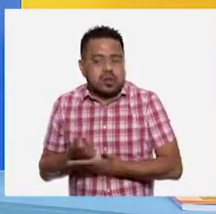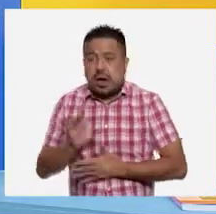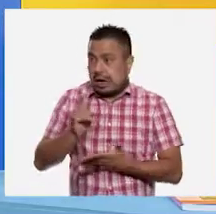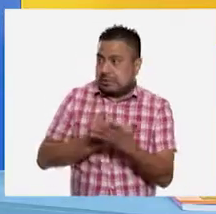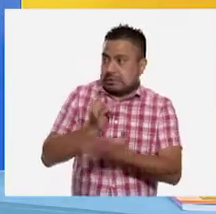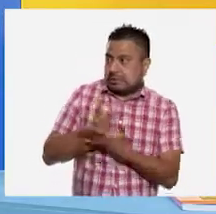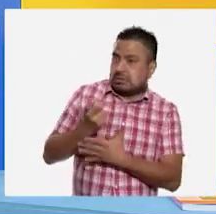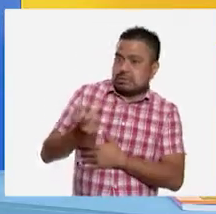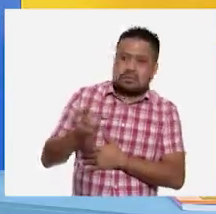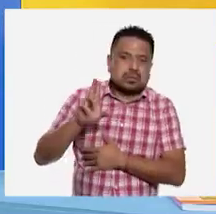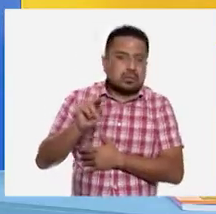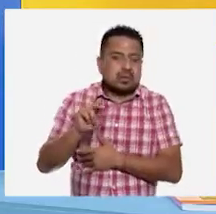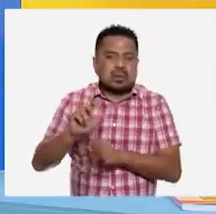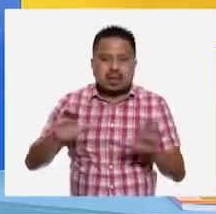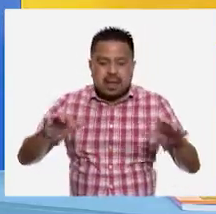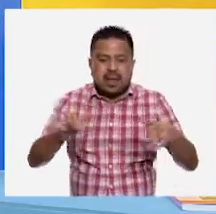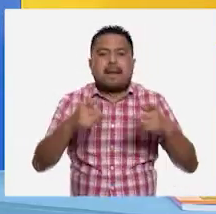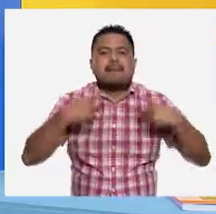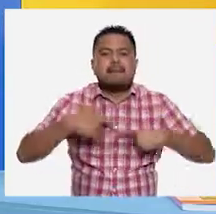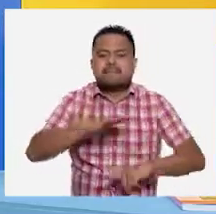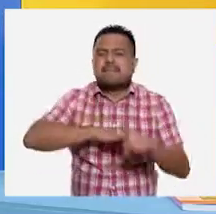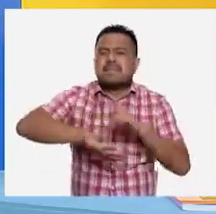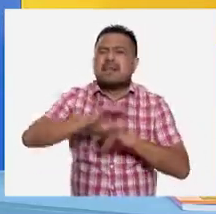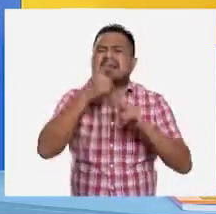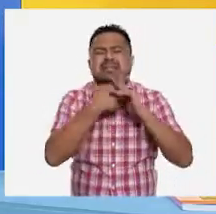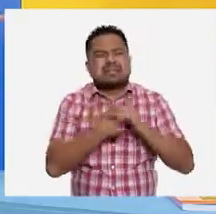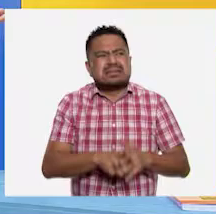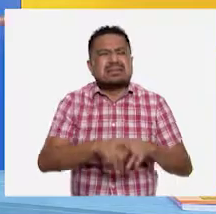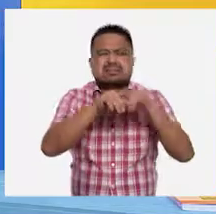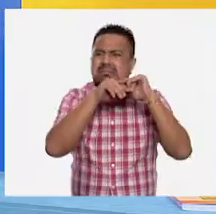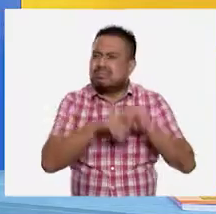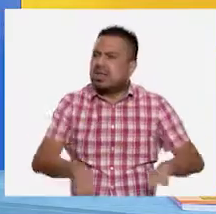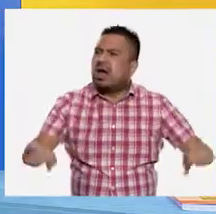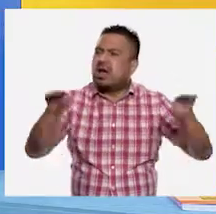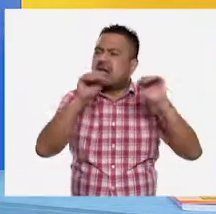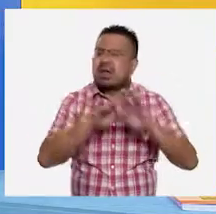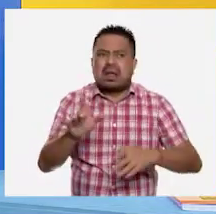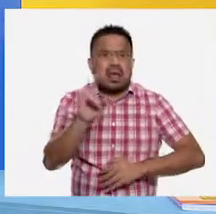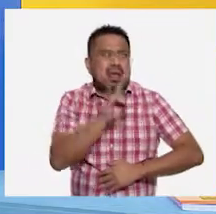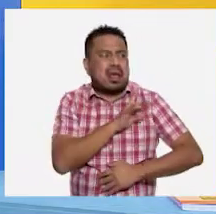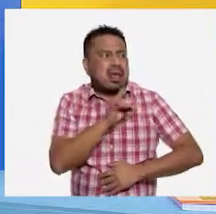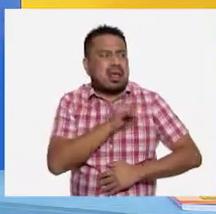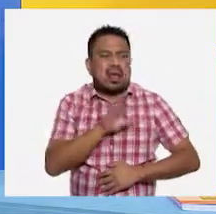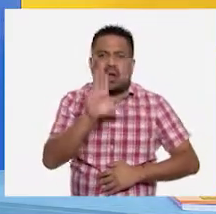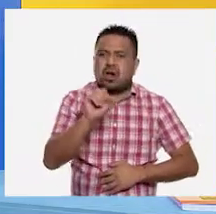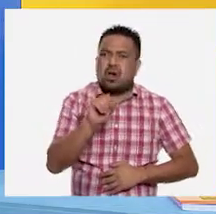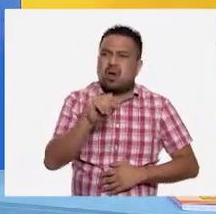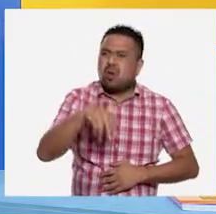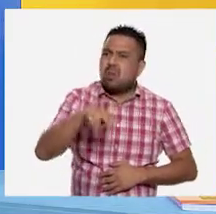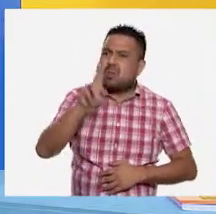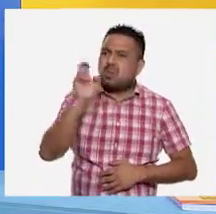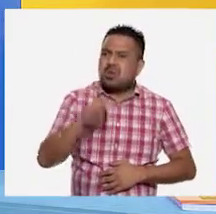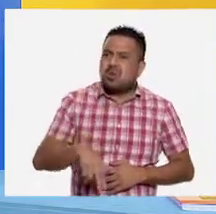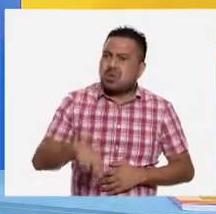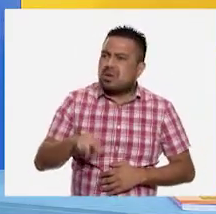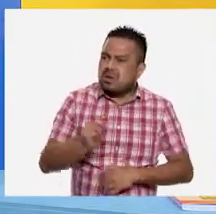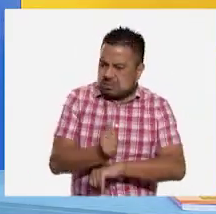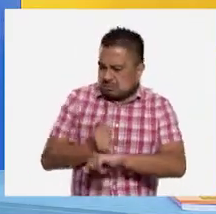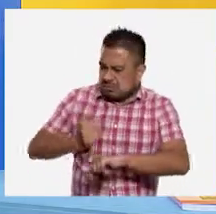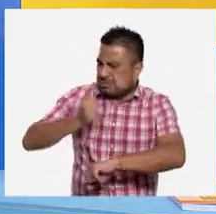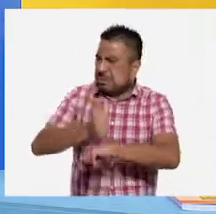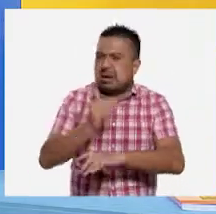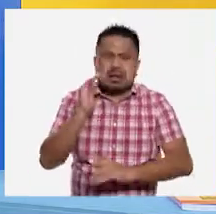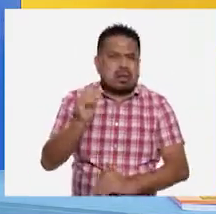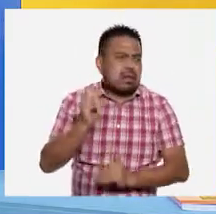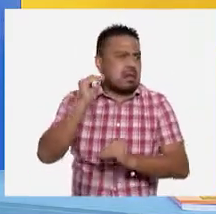eso, sino que entre la población se empezó a difundir un miedo al comunismo que moldeó las actitudes e impuso límites a